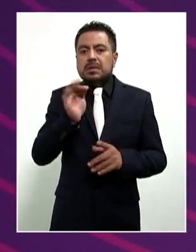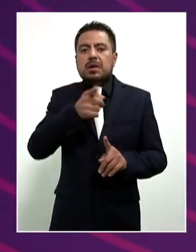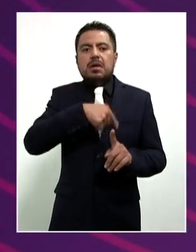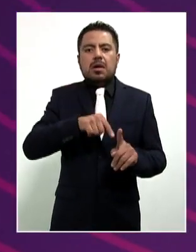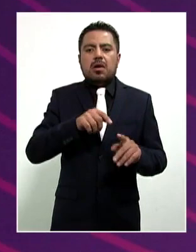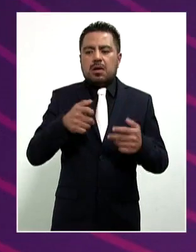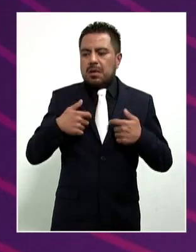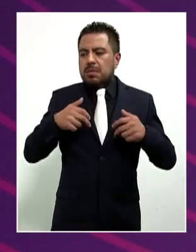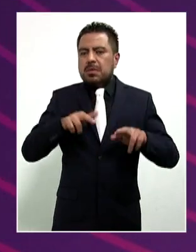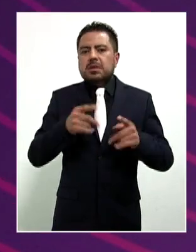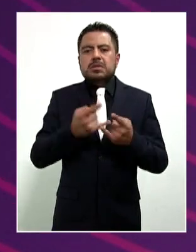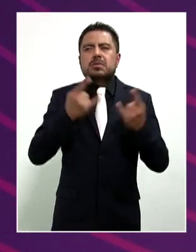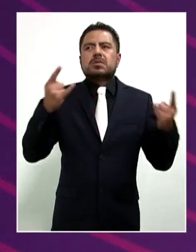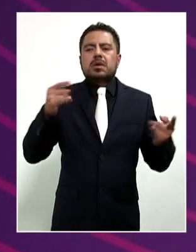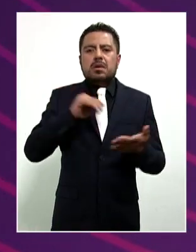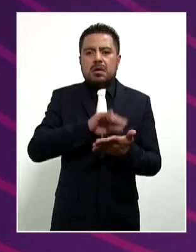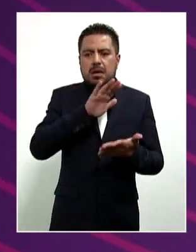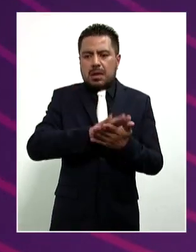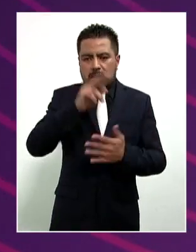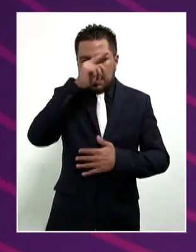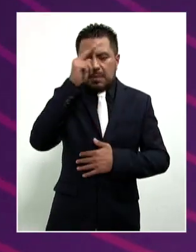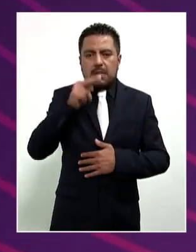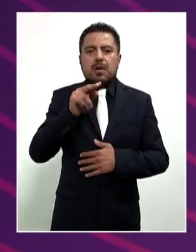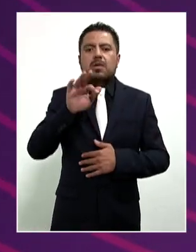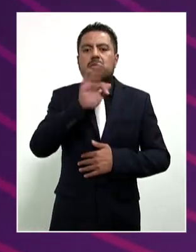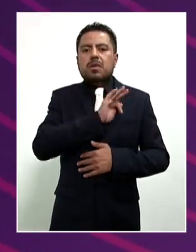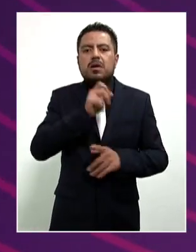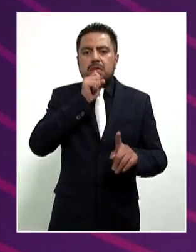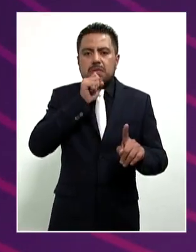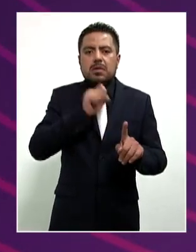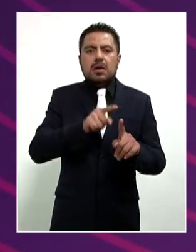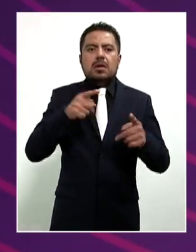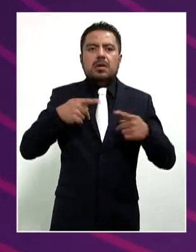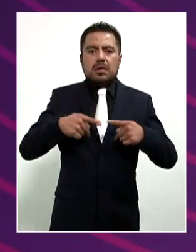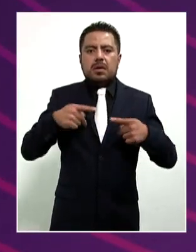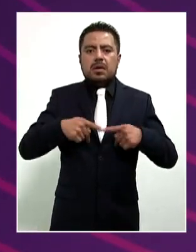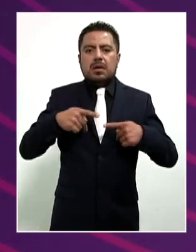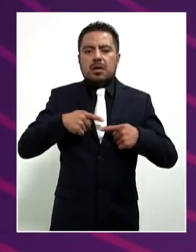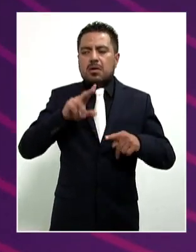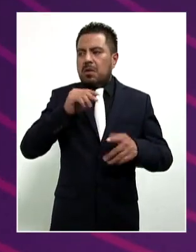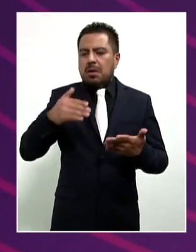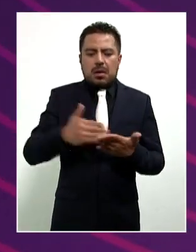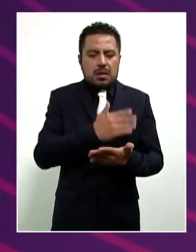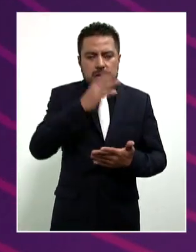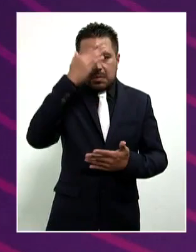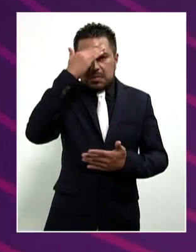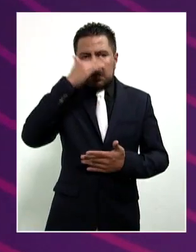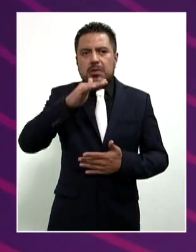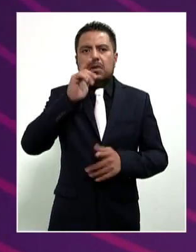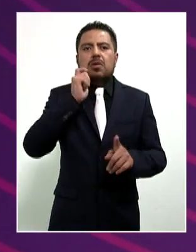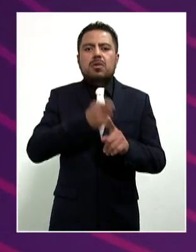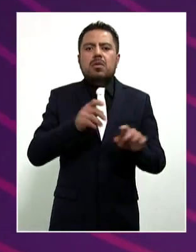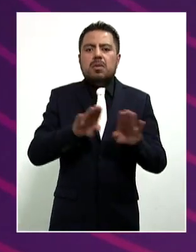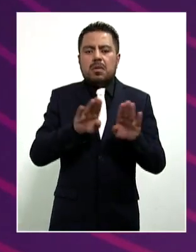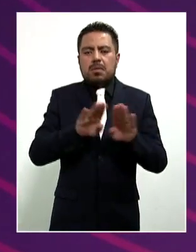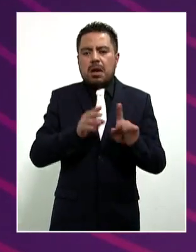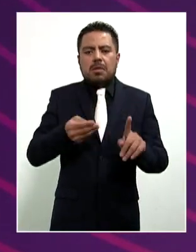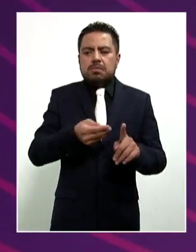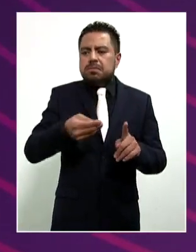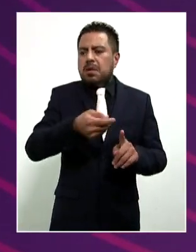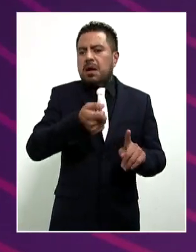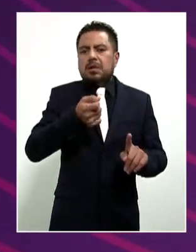lo mejor representantes históricos en México, ¿no? Que también a lo mejor la gente no sabe cómo llegaron, pero al final están ahí y están aportando, ¿no?